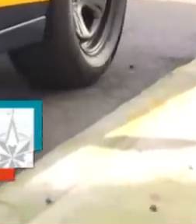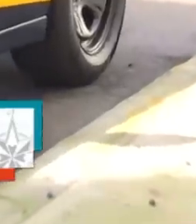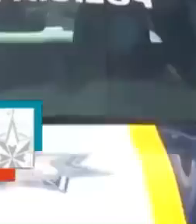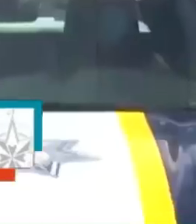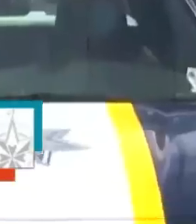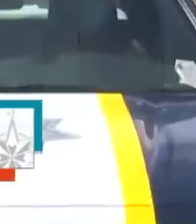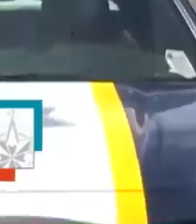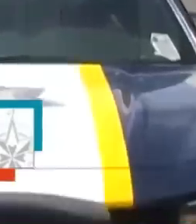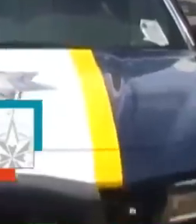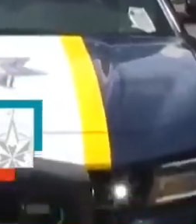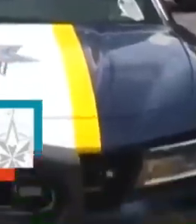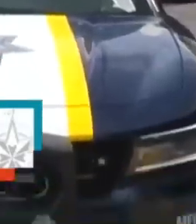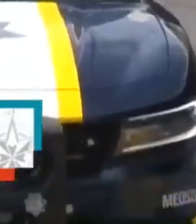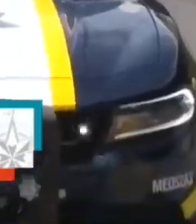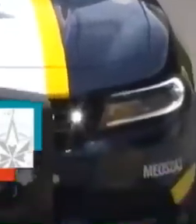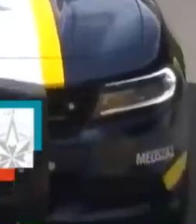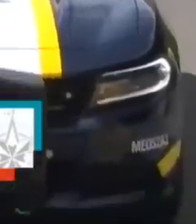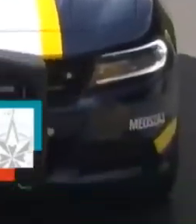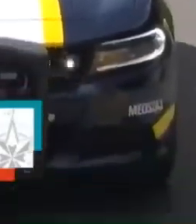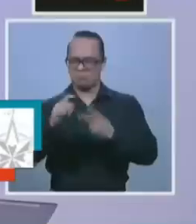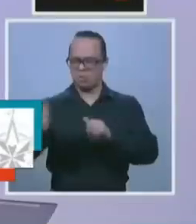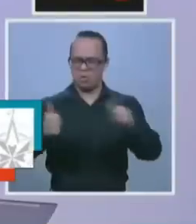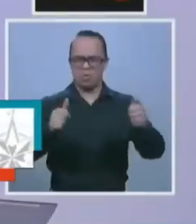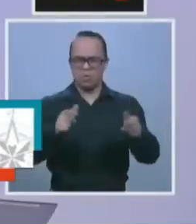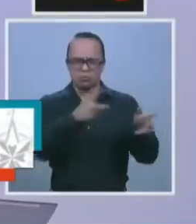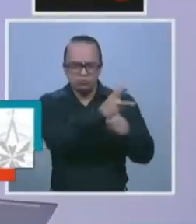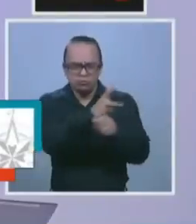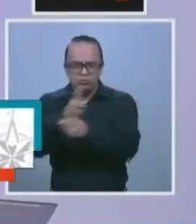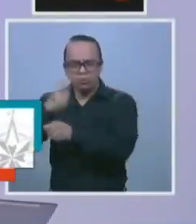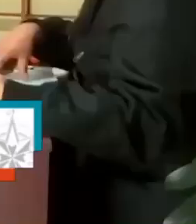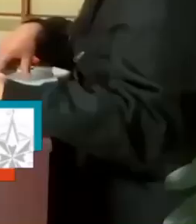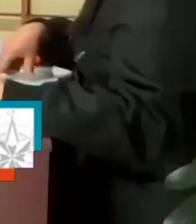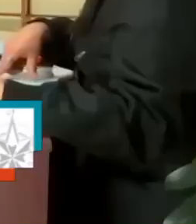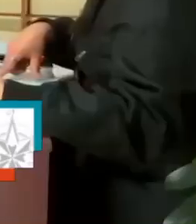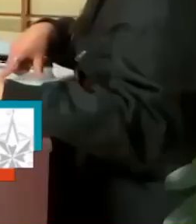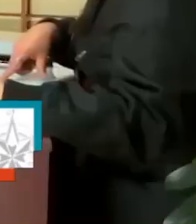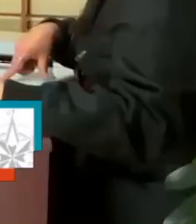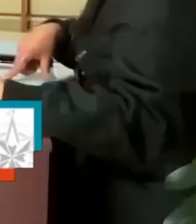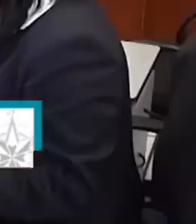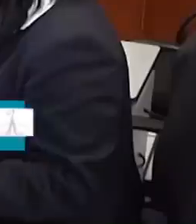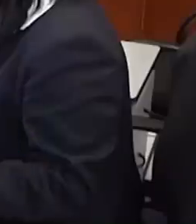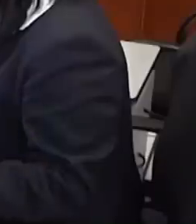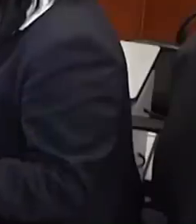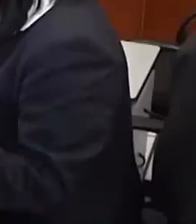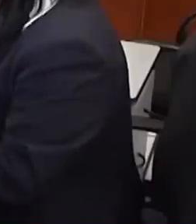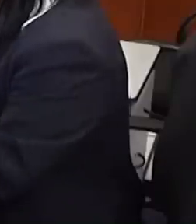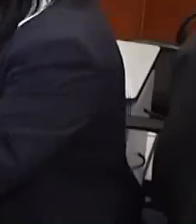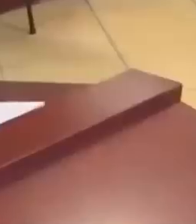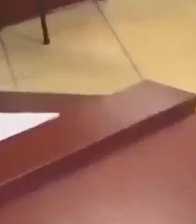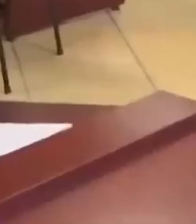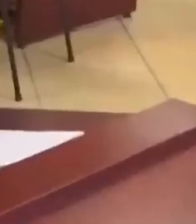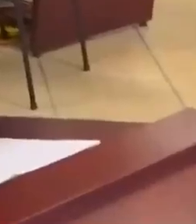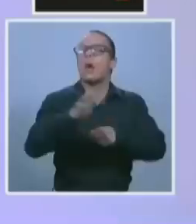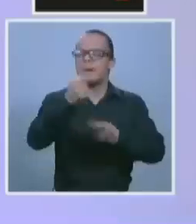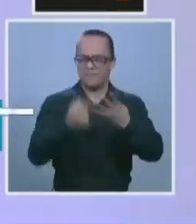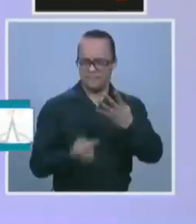Jilotepec, que nos permita también fortalecer las cámaras en el transporte público, inteligencia. Mientras que Delfina busca atender de raíz el